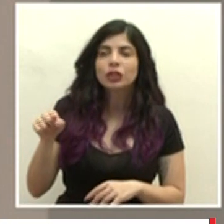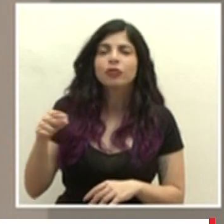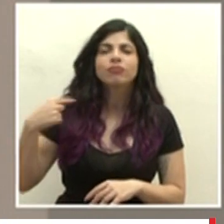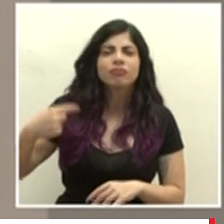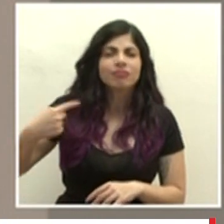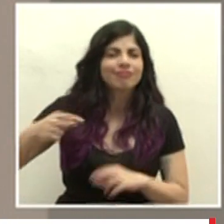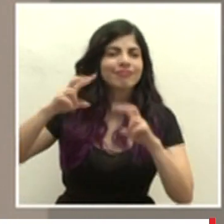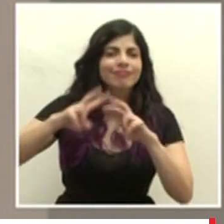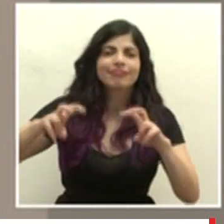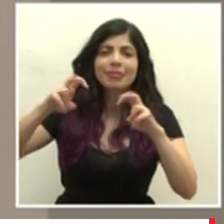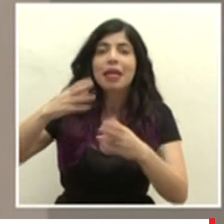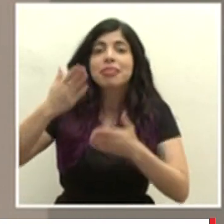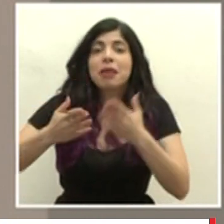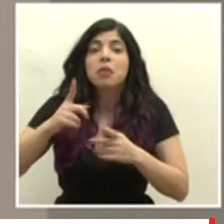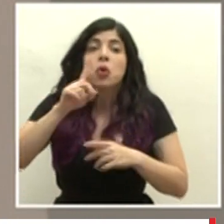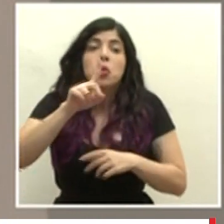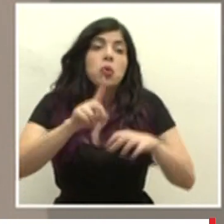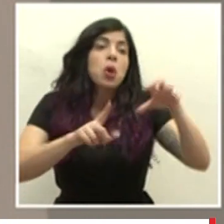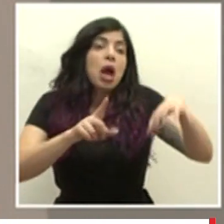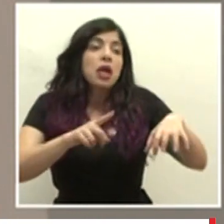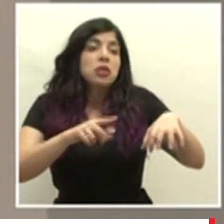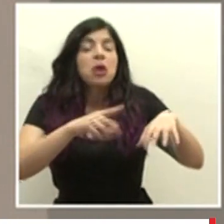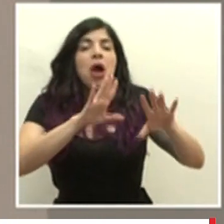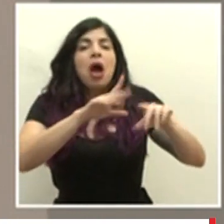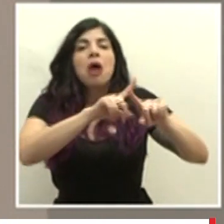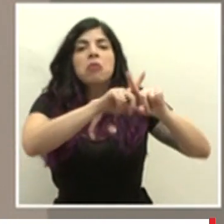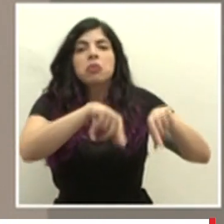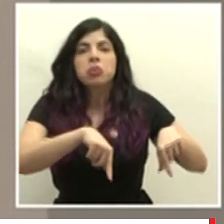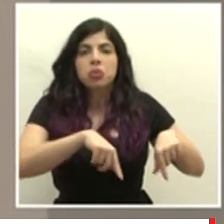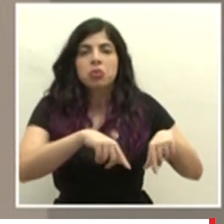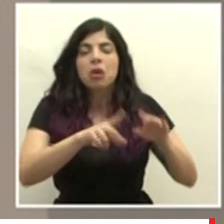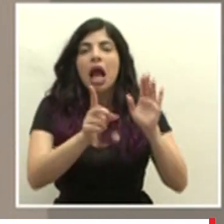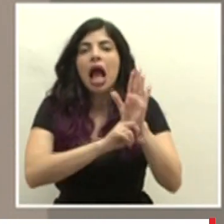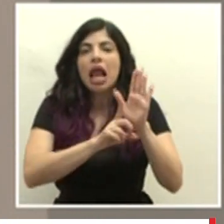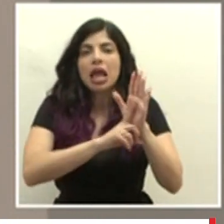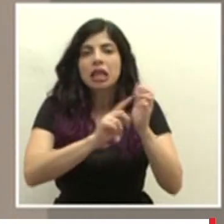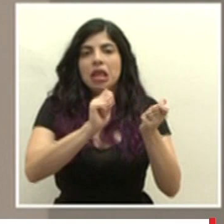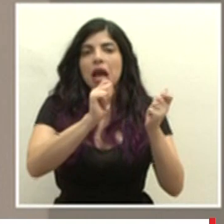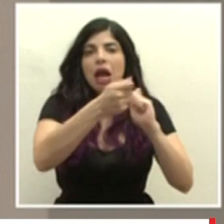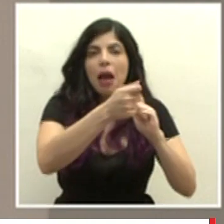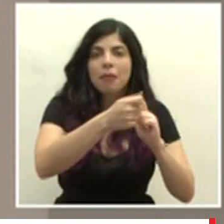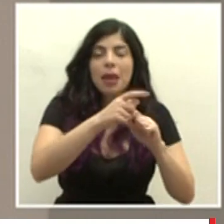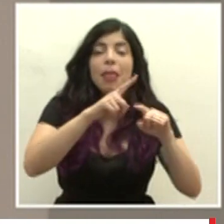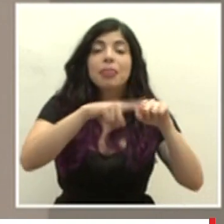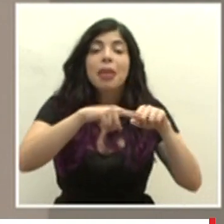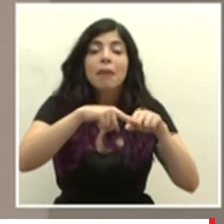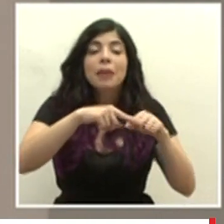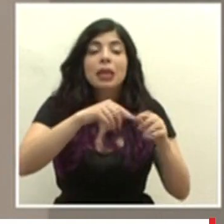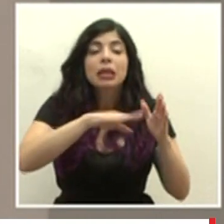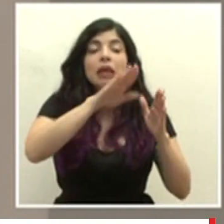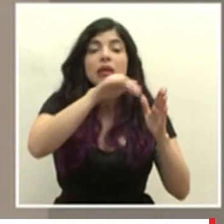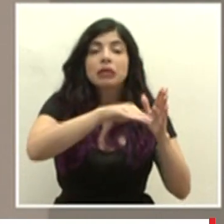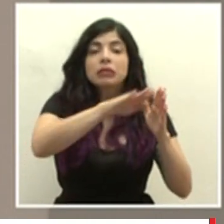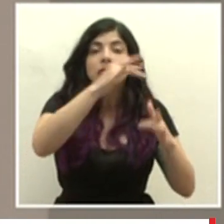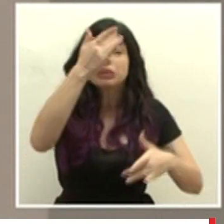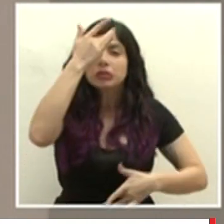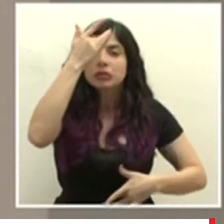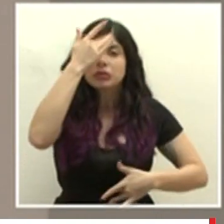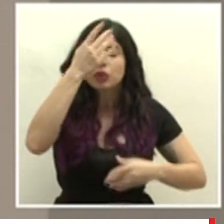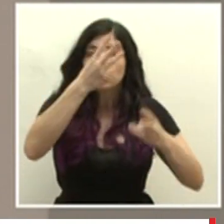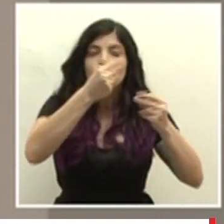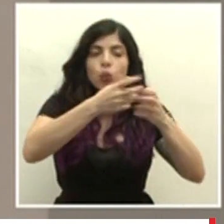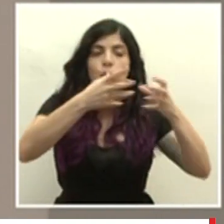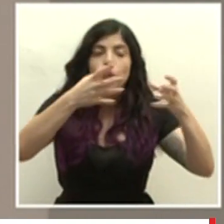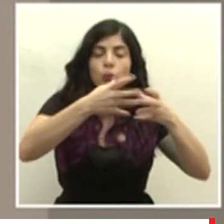constante revisión. Como digo, puede ser que un cantón tenga un levantamiento o una disminución de la alerta dependiendo de cómo se vayan comportando los casos y las dinámicas que vayamos